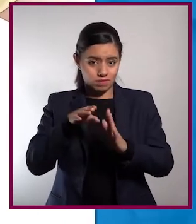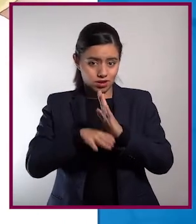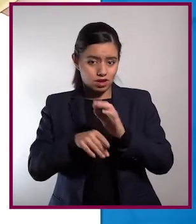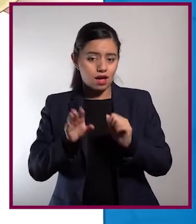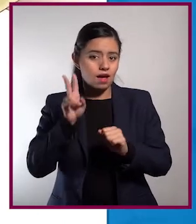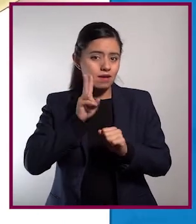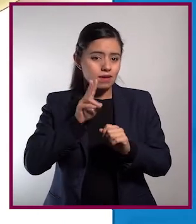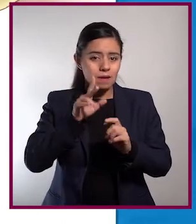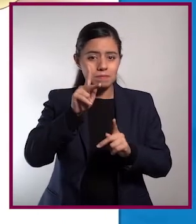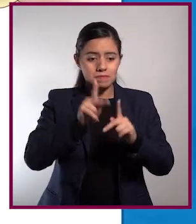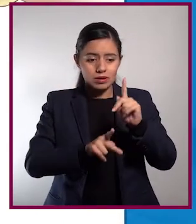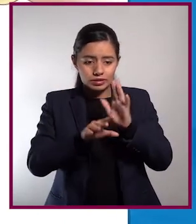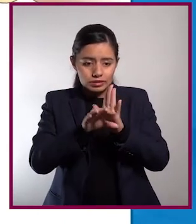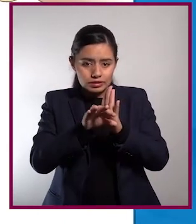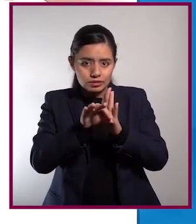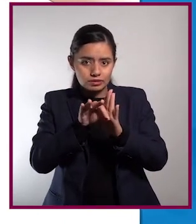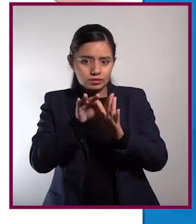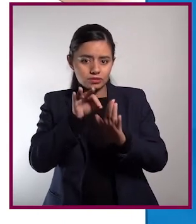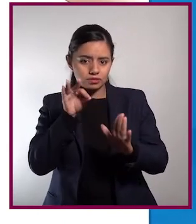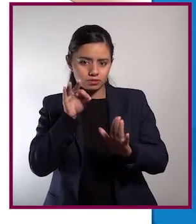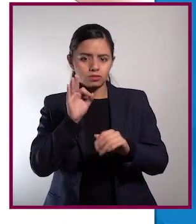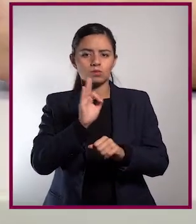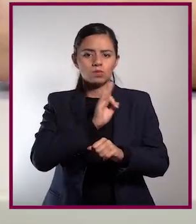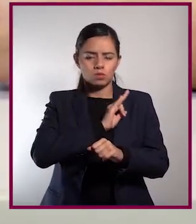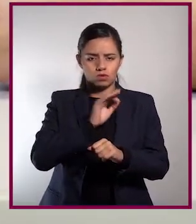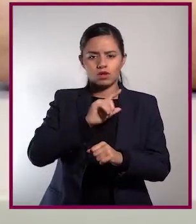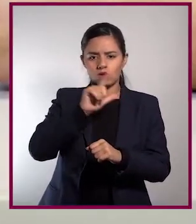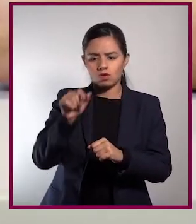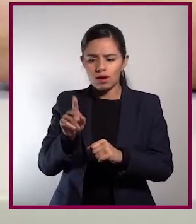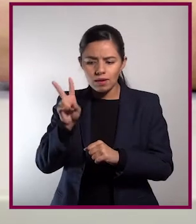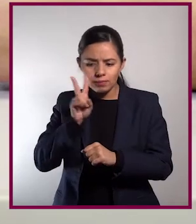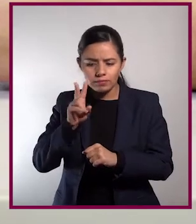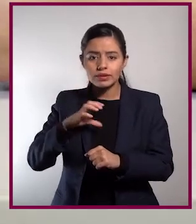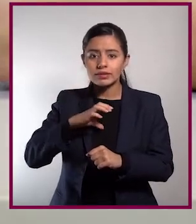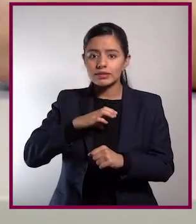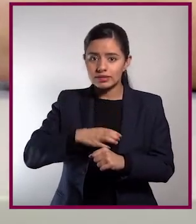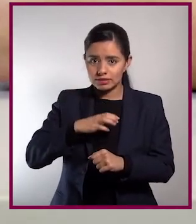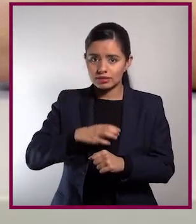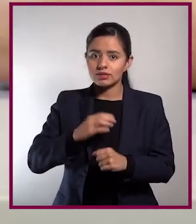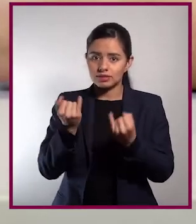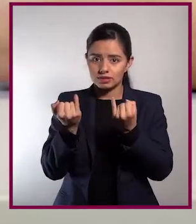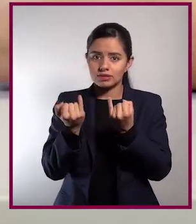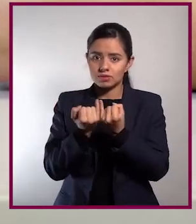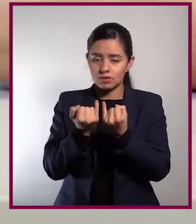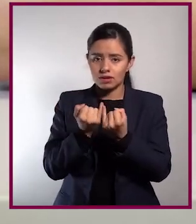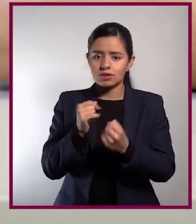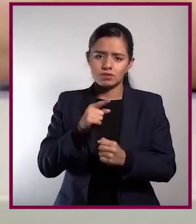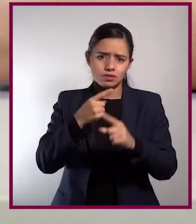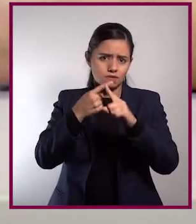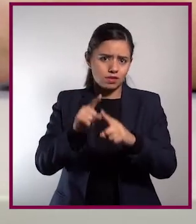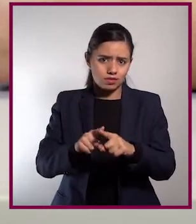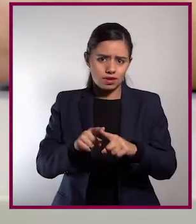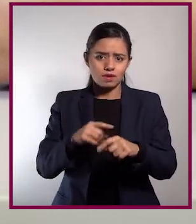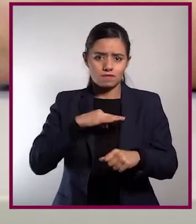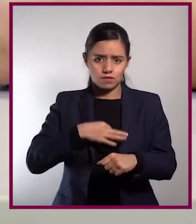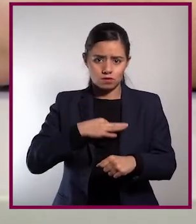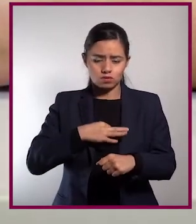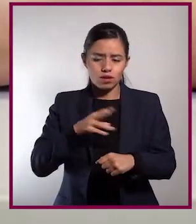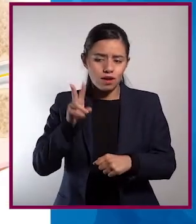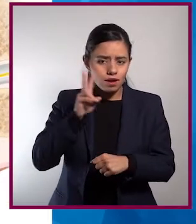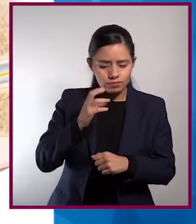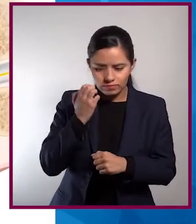esa zona para hacer una citología, que permite el diagnóstico precoz del cáncer de cuello uterino o de